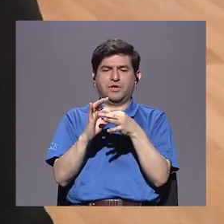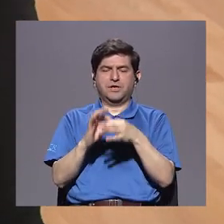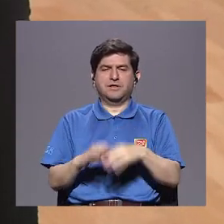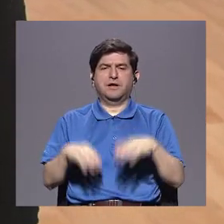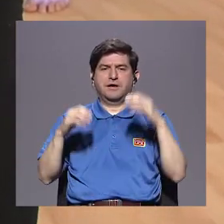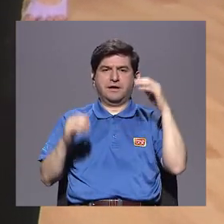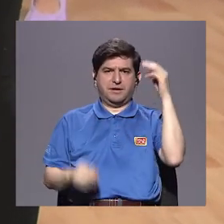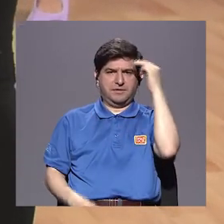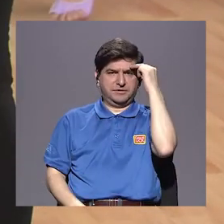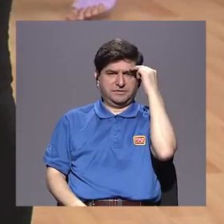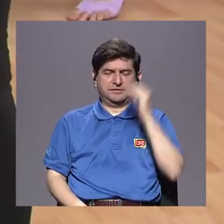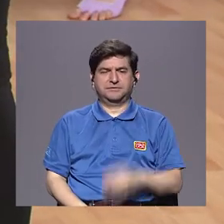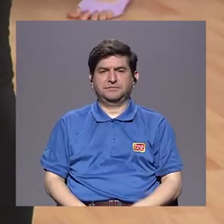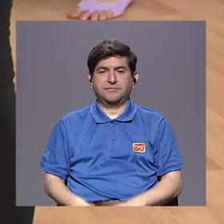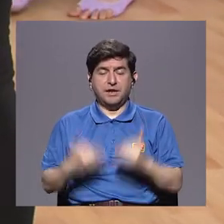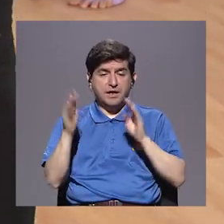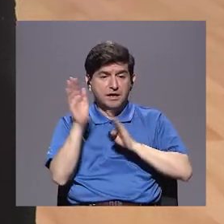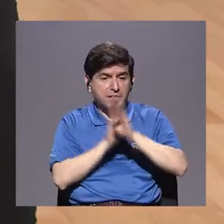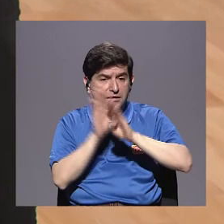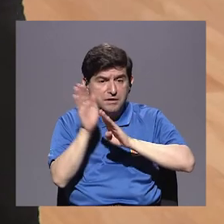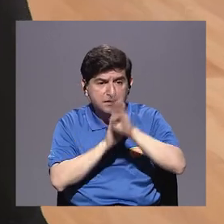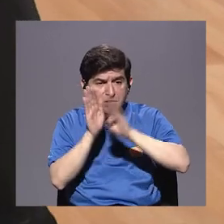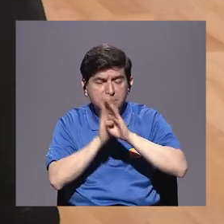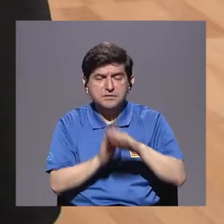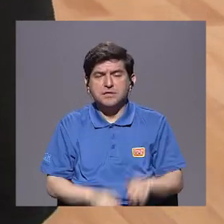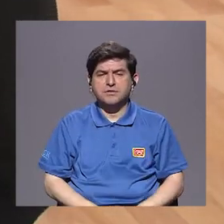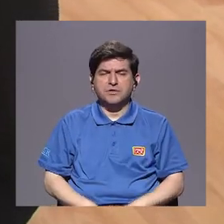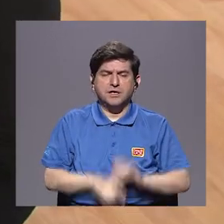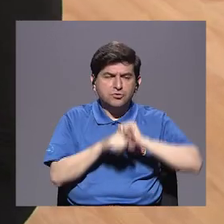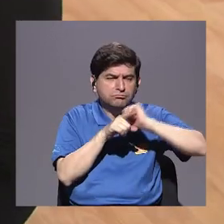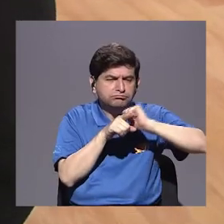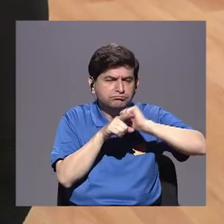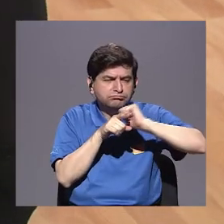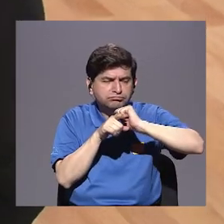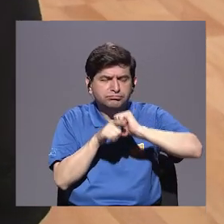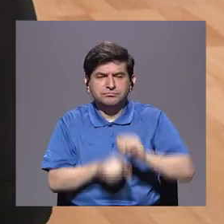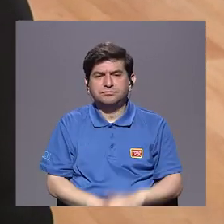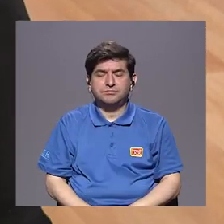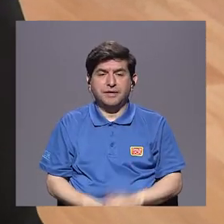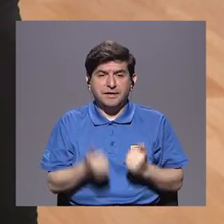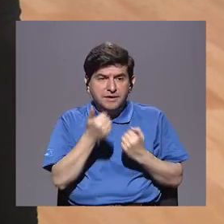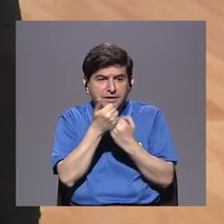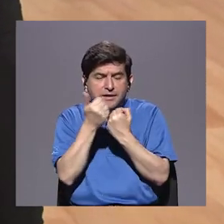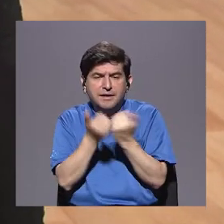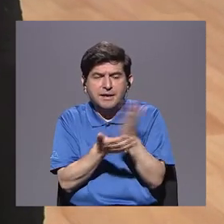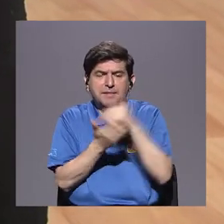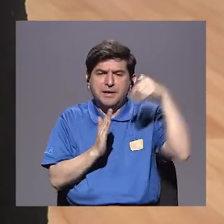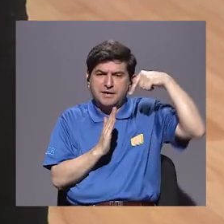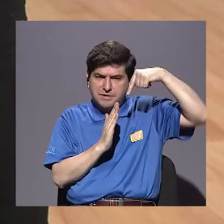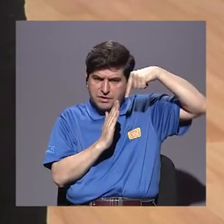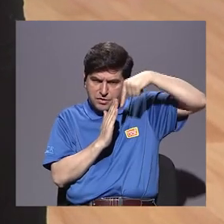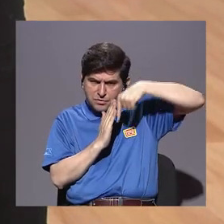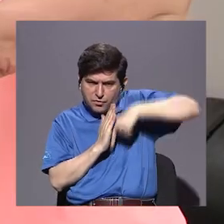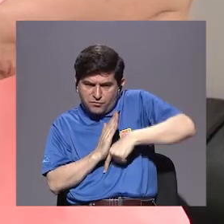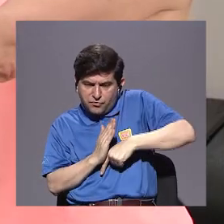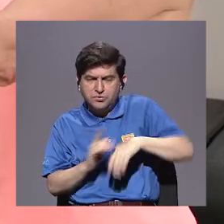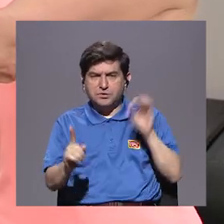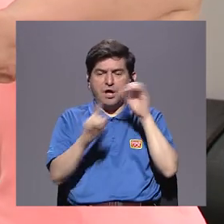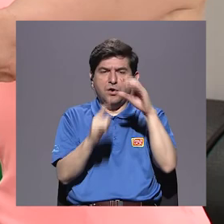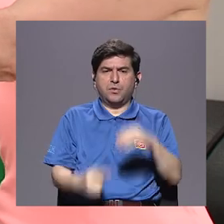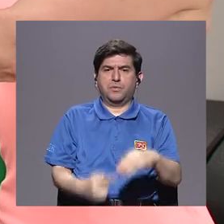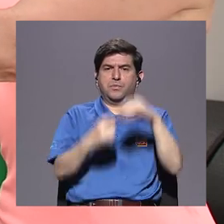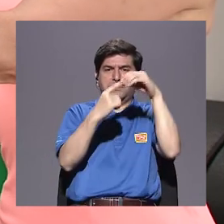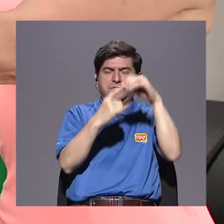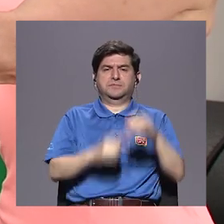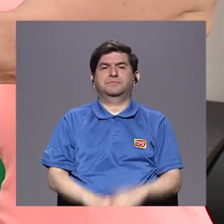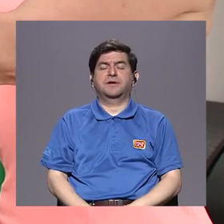cuerpo y poco a poco desarrollando ejercicios que van a alimentar la parte profunda, que es el objetivo